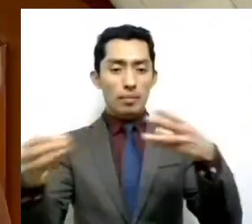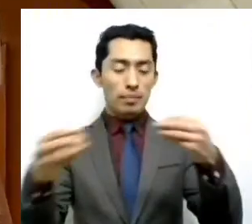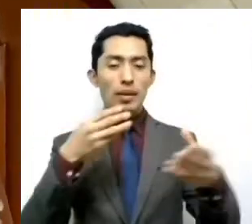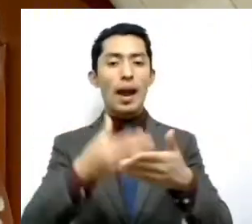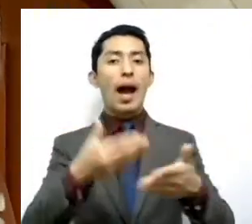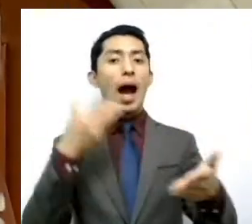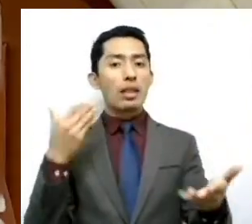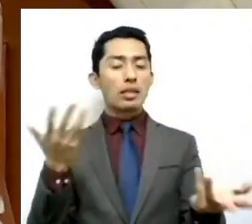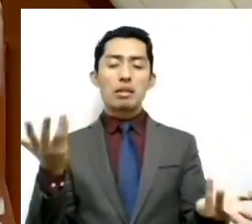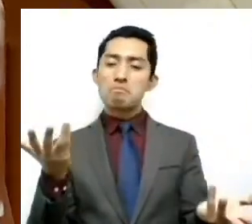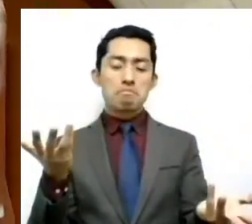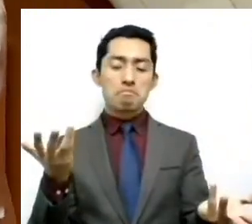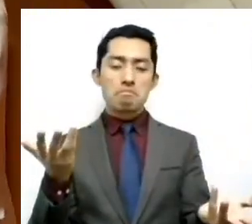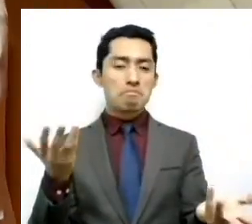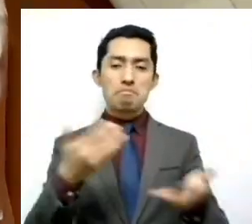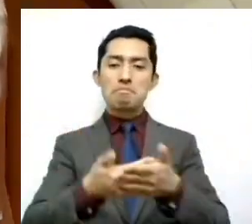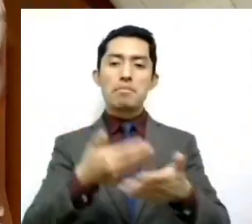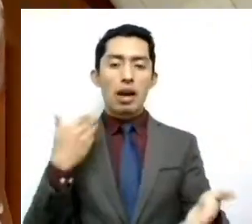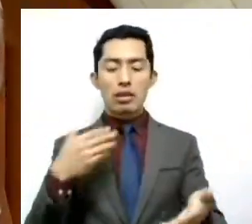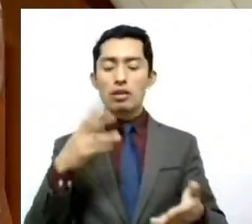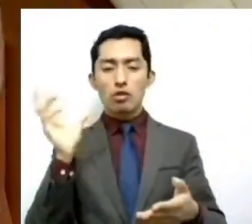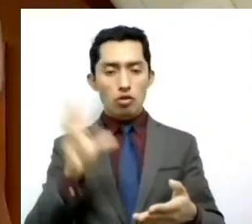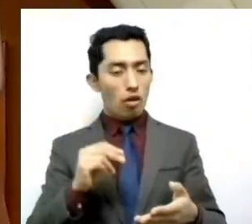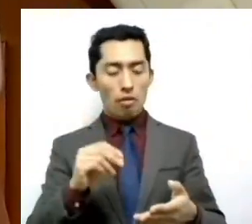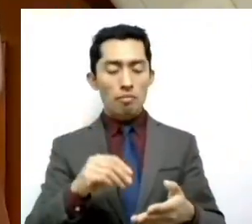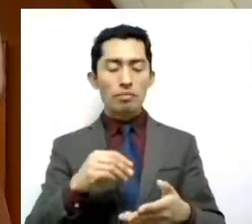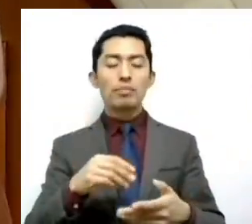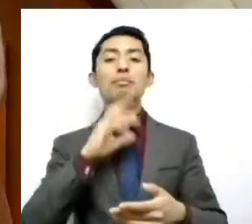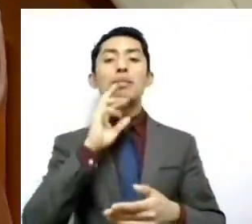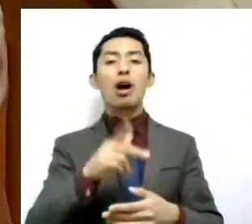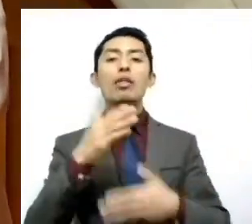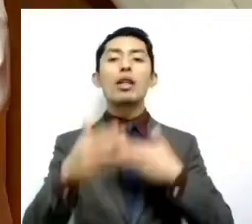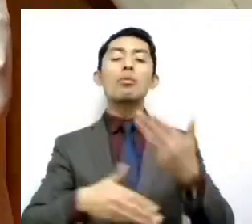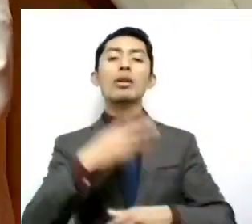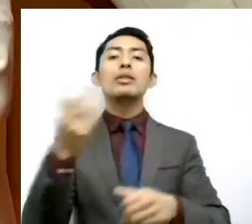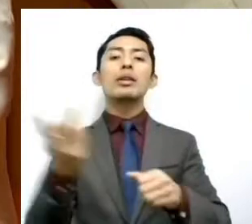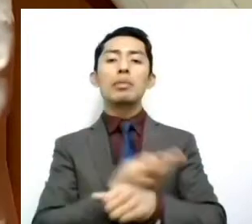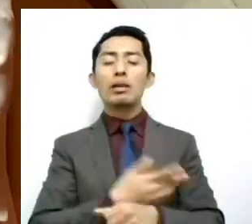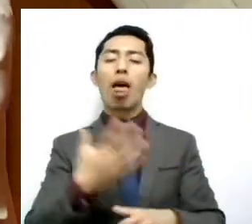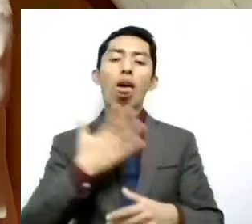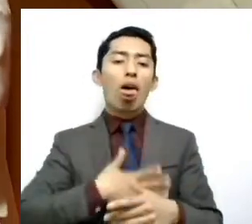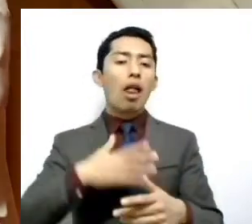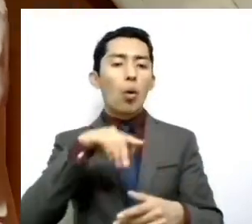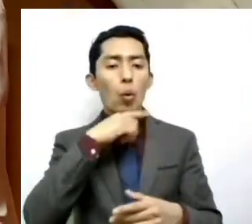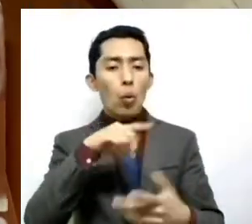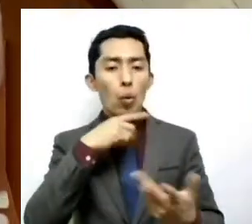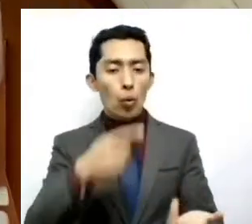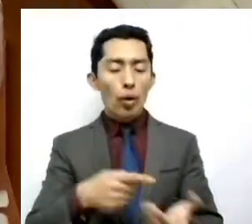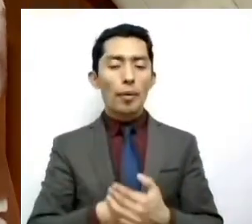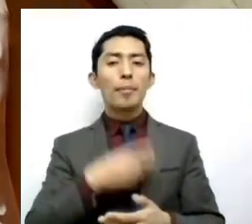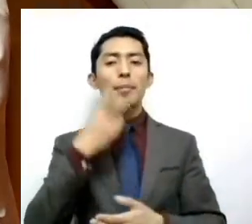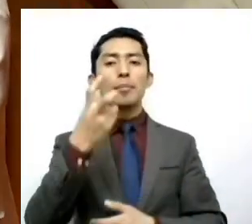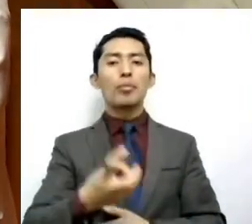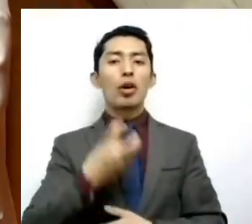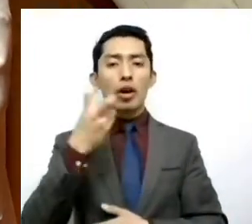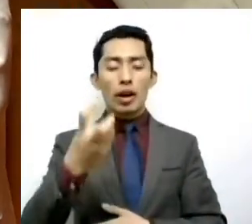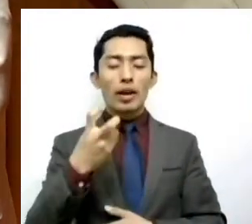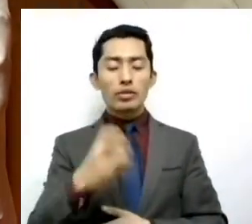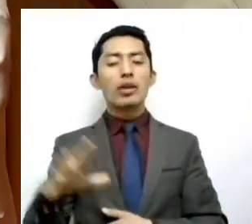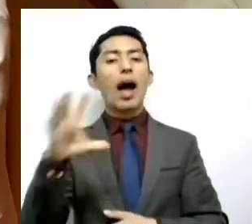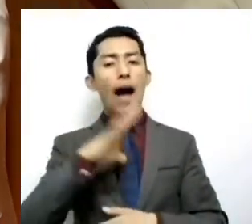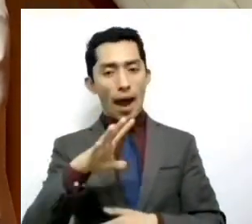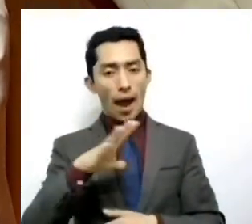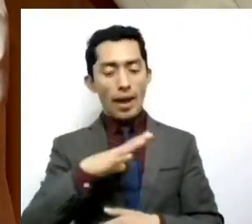tienen efecto alguno y solo ocasionan desgaste. Por ello, las medidas que hoy